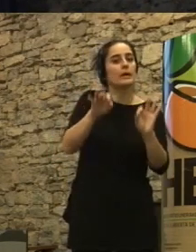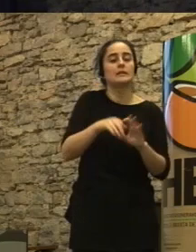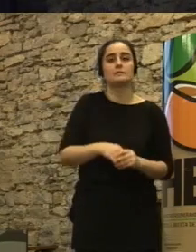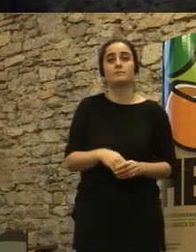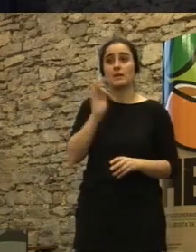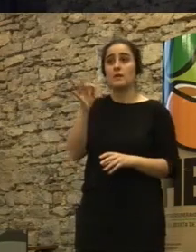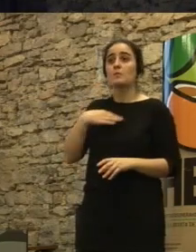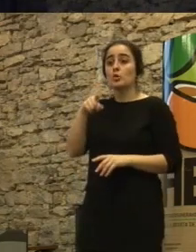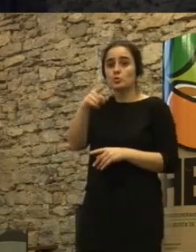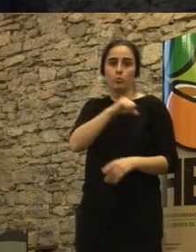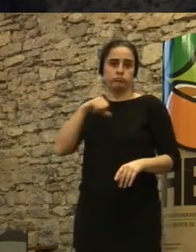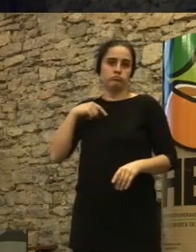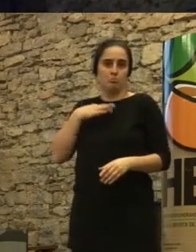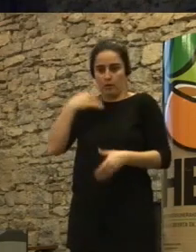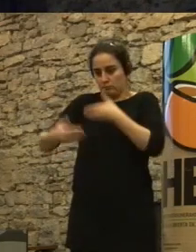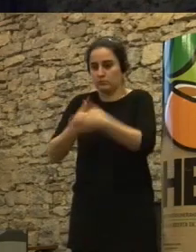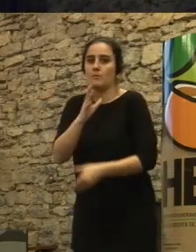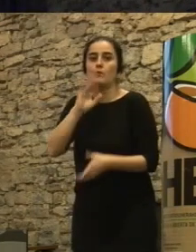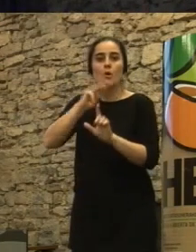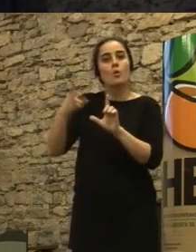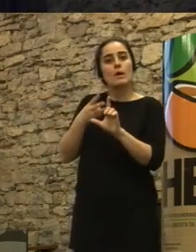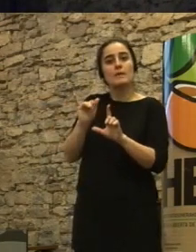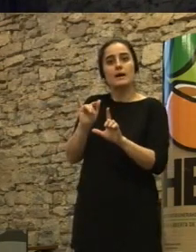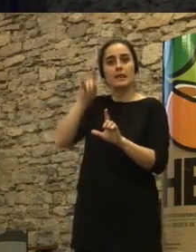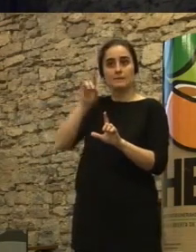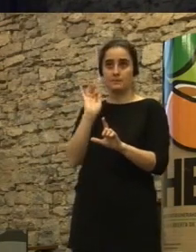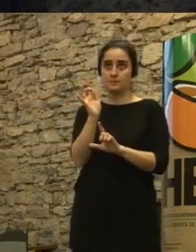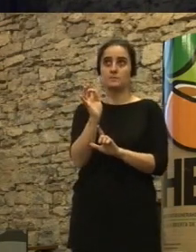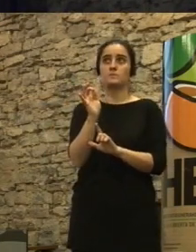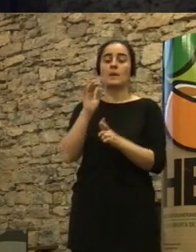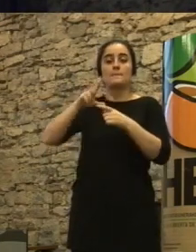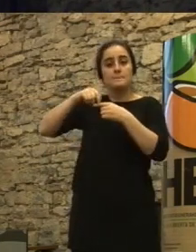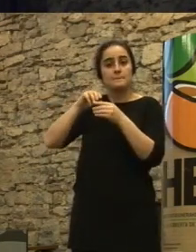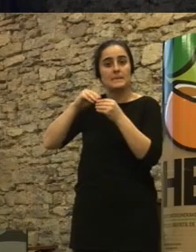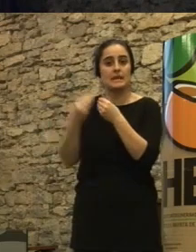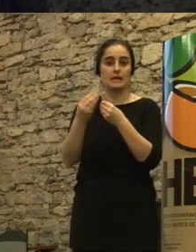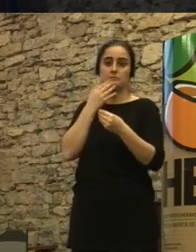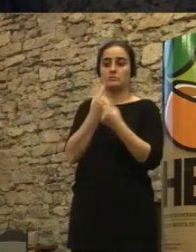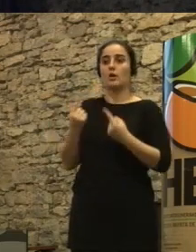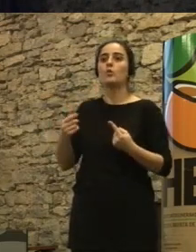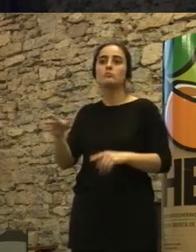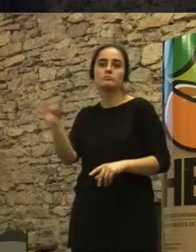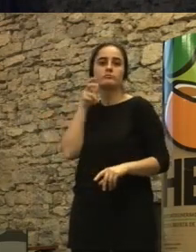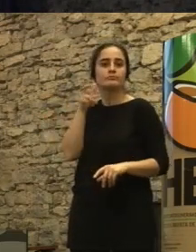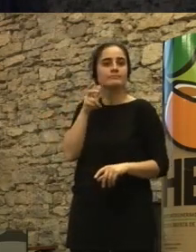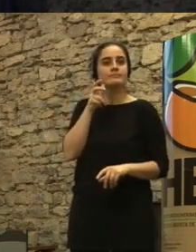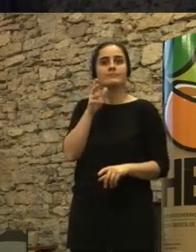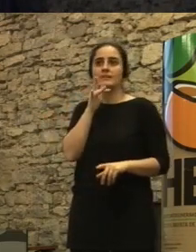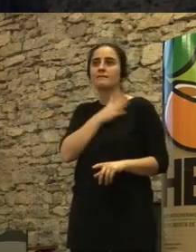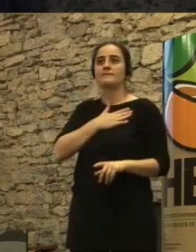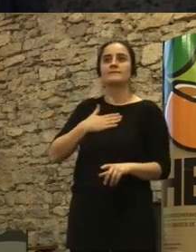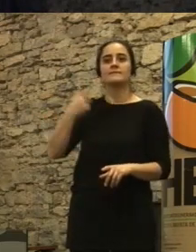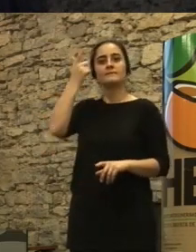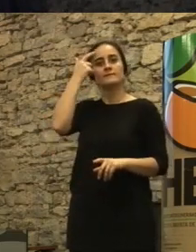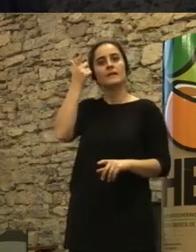una posibilidad de hacerlo tú misma, ¿no? Que en la web se pueden encontrar, ¿no? Sí. El material para si alguien que nos está escuchando y le apetece